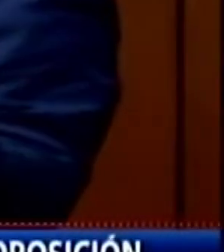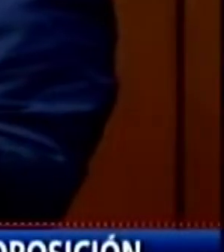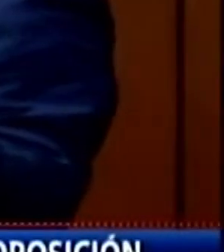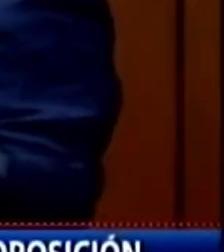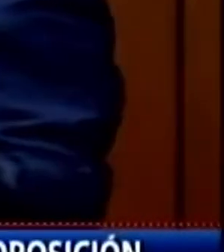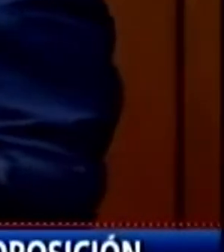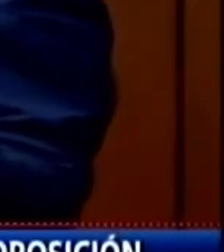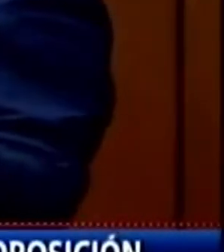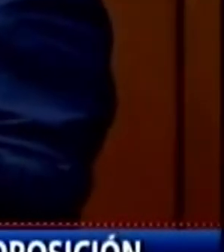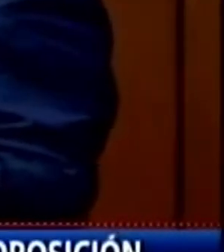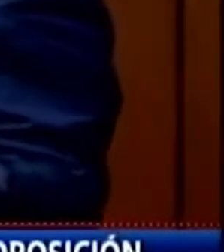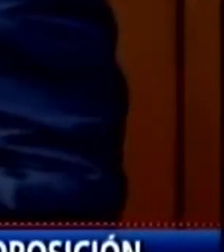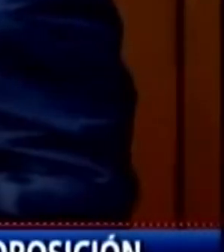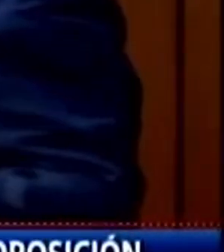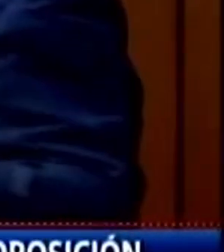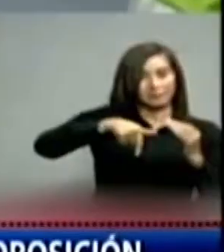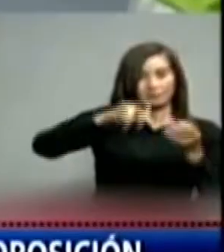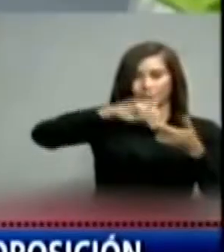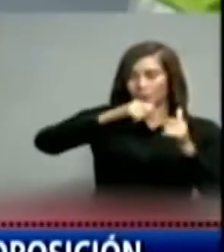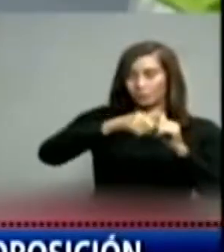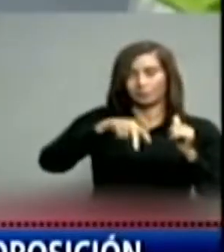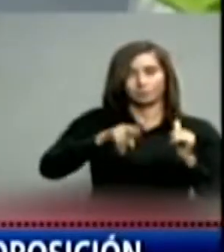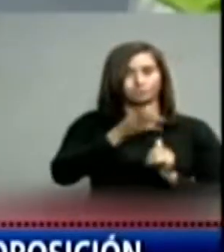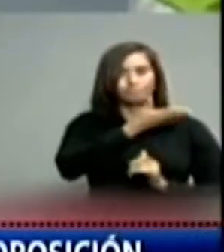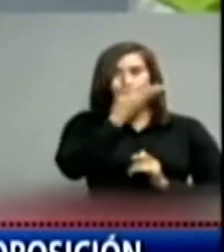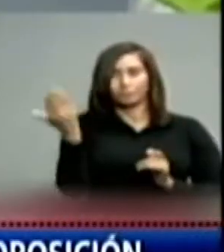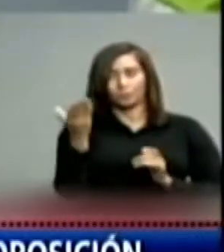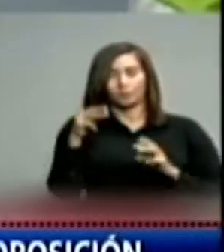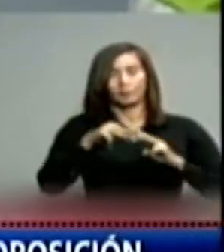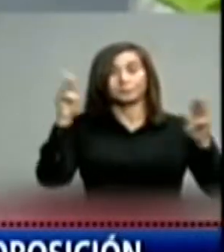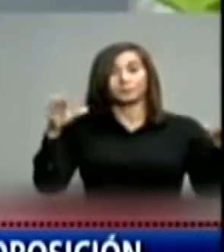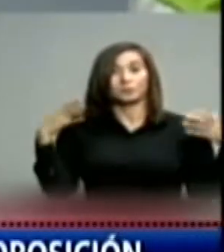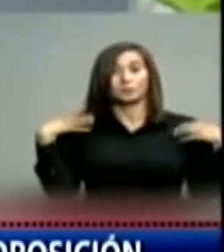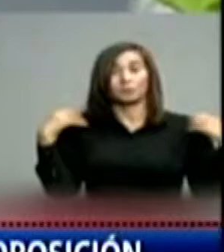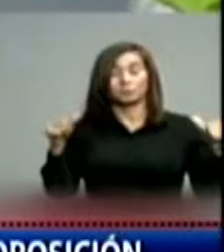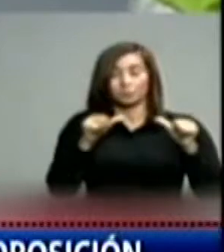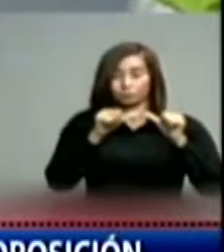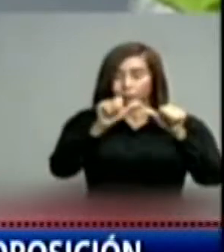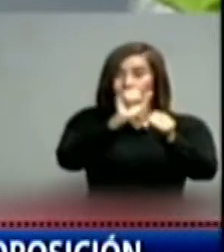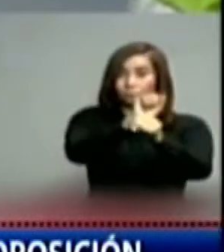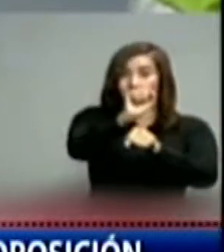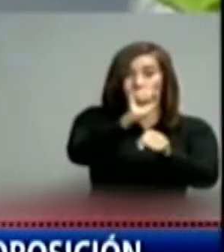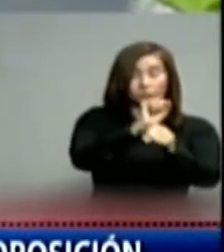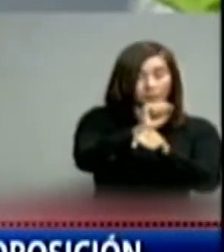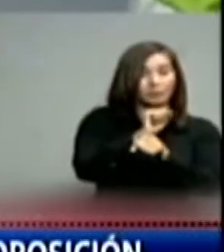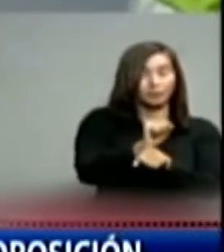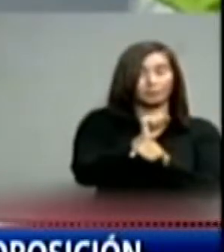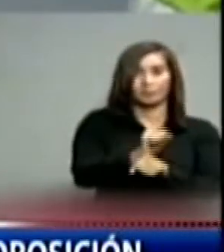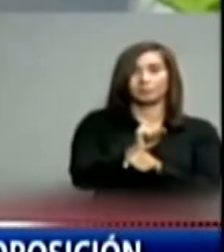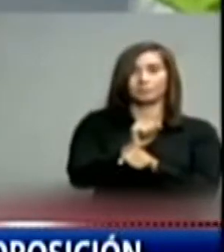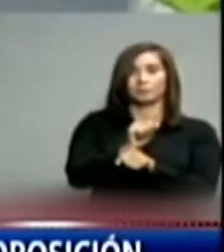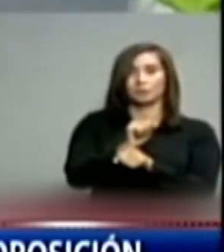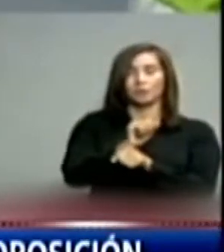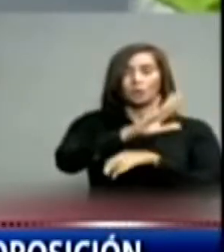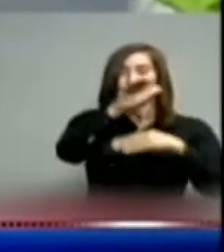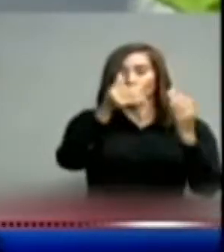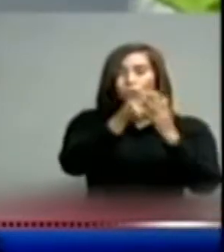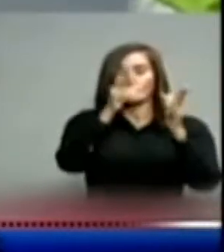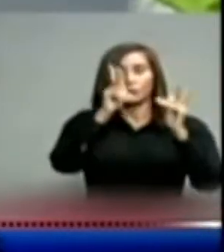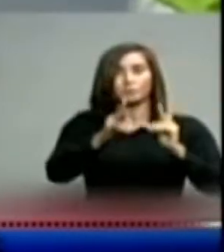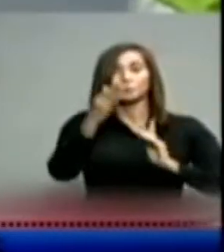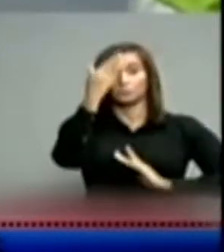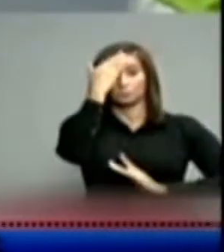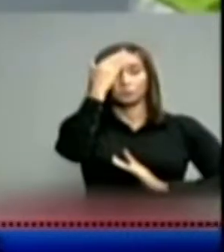las críticas que hace la oposición política. El ministerio está haciendo su trabajo, la gente lo sabe en la calle